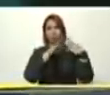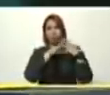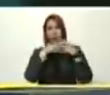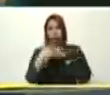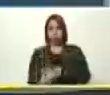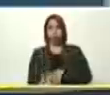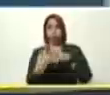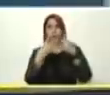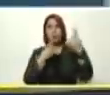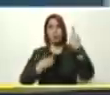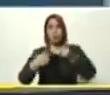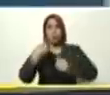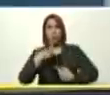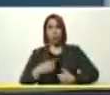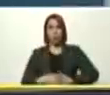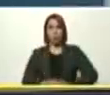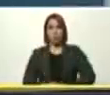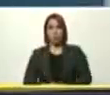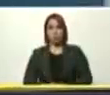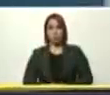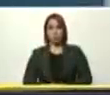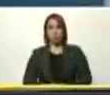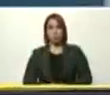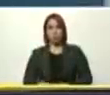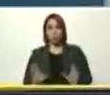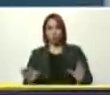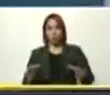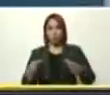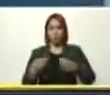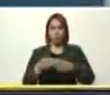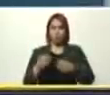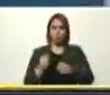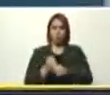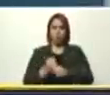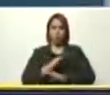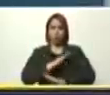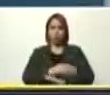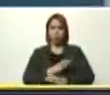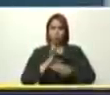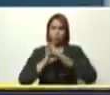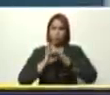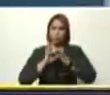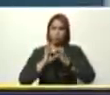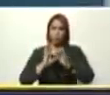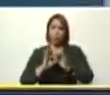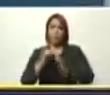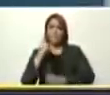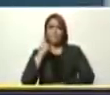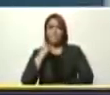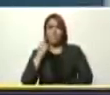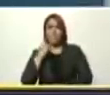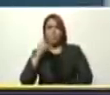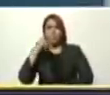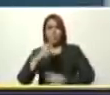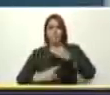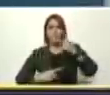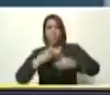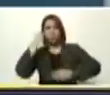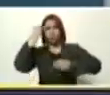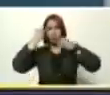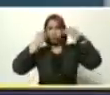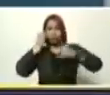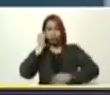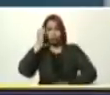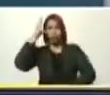Barrio Tricolor. Un equipo de trabajo bien sólido, con experiencia, con planes, con capacidad